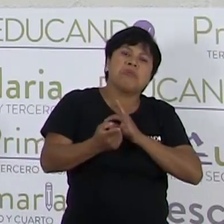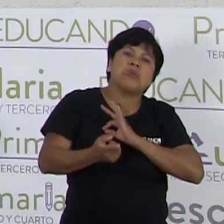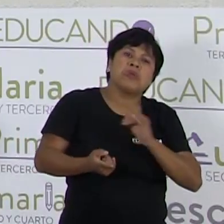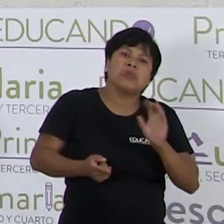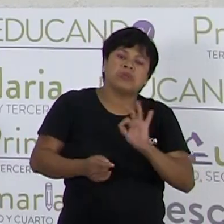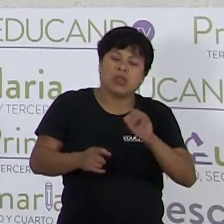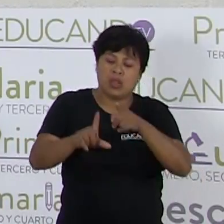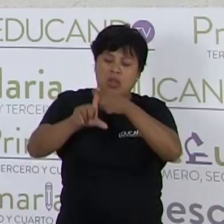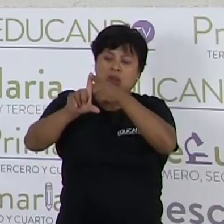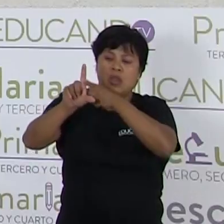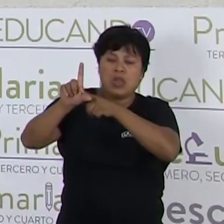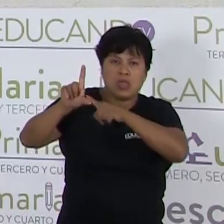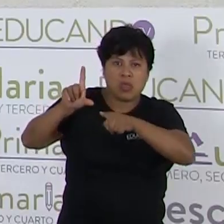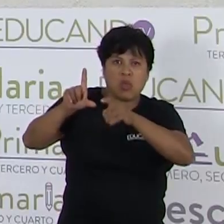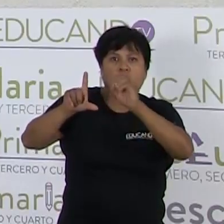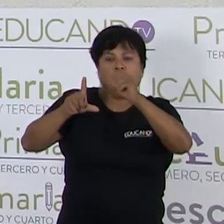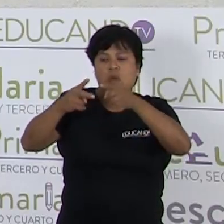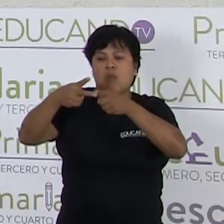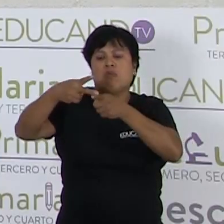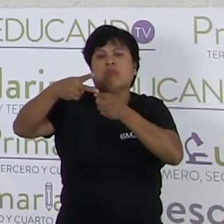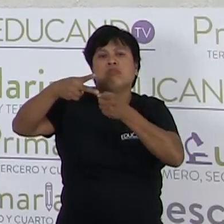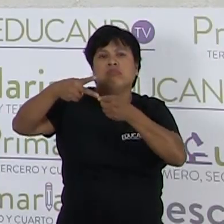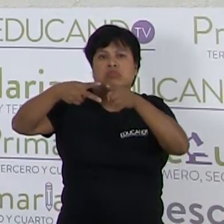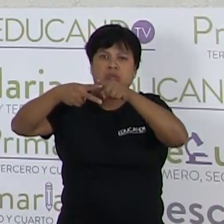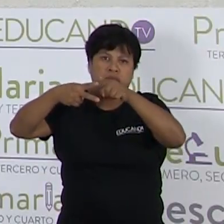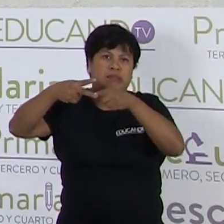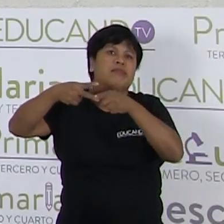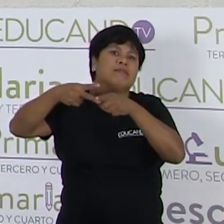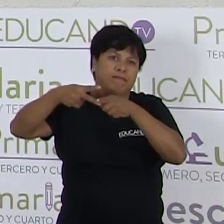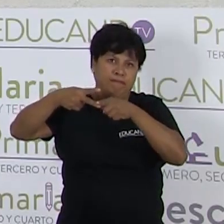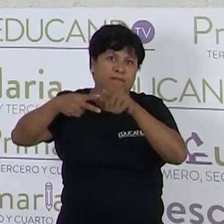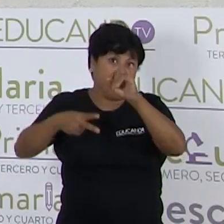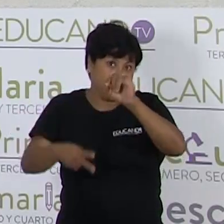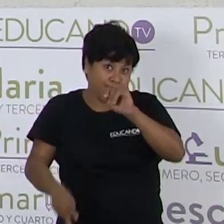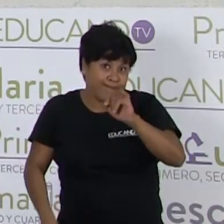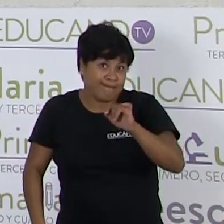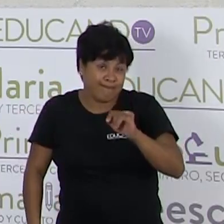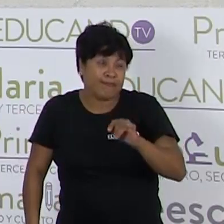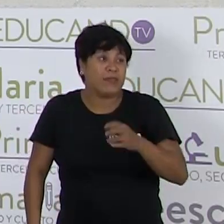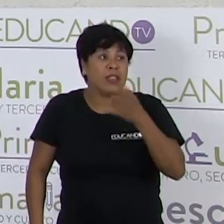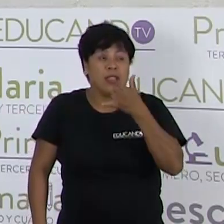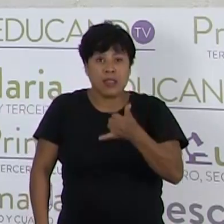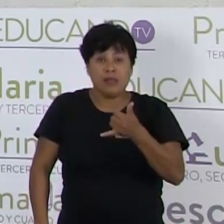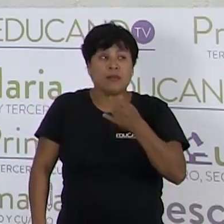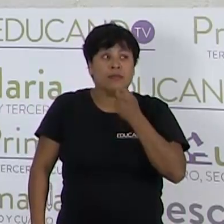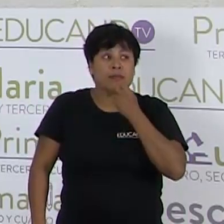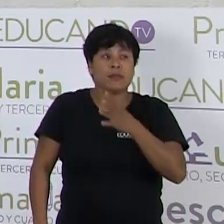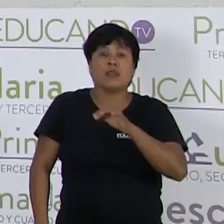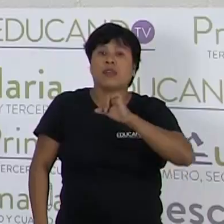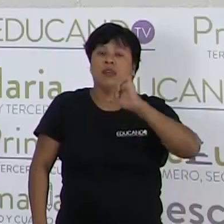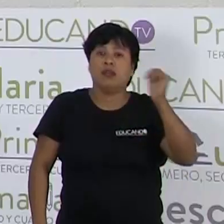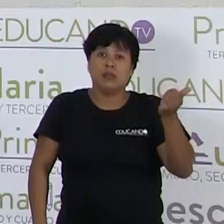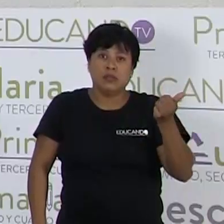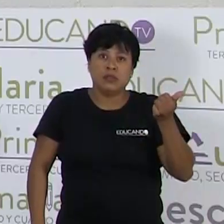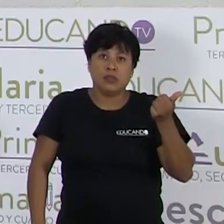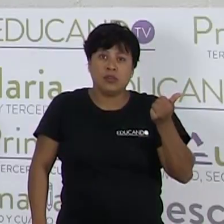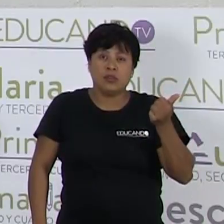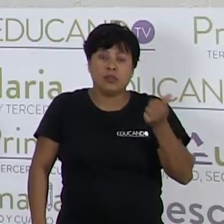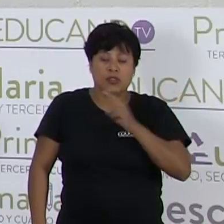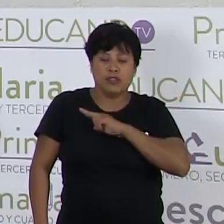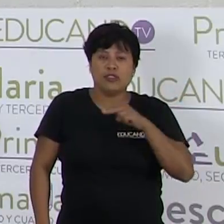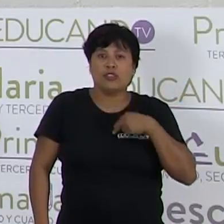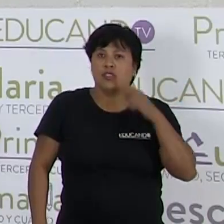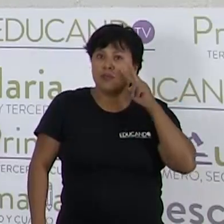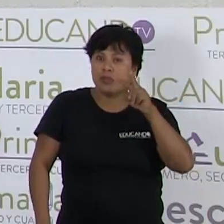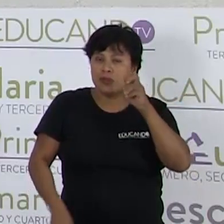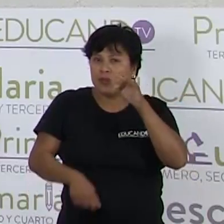un ángulo recto o también no lo pueden tener, ¿sí? Y la otra parte que vimos, lo